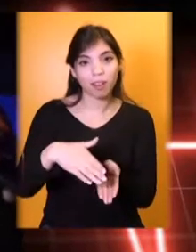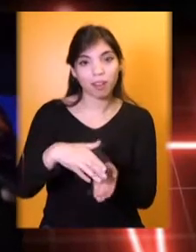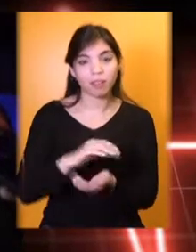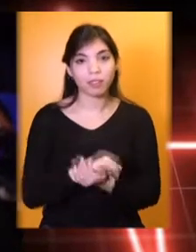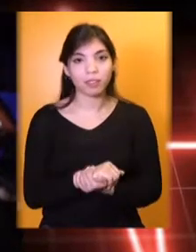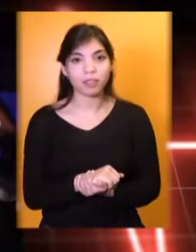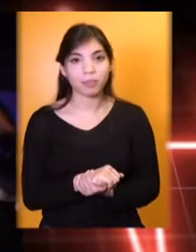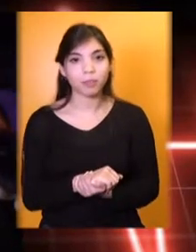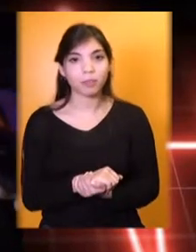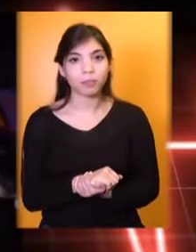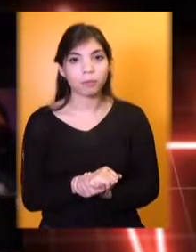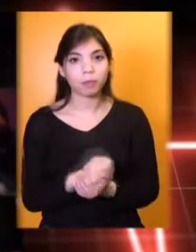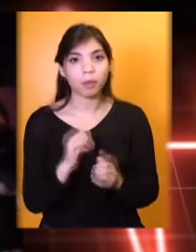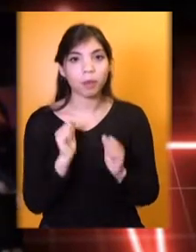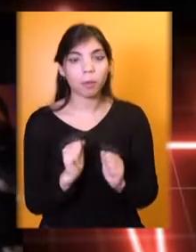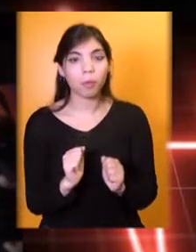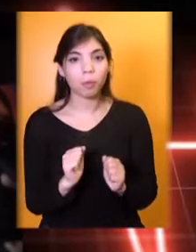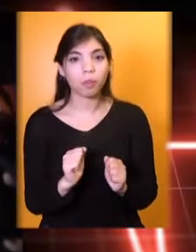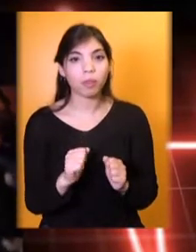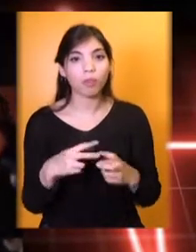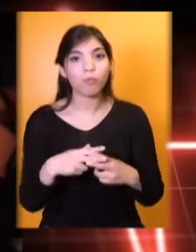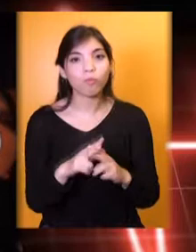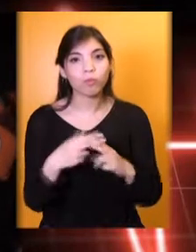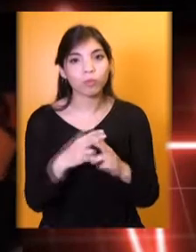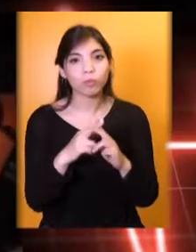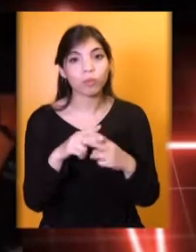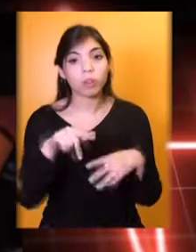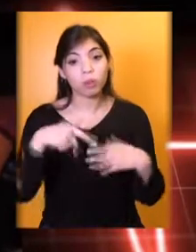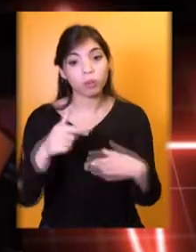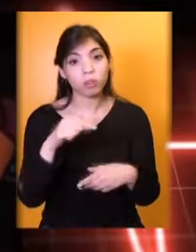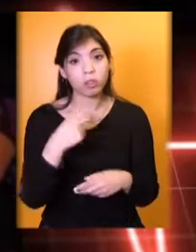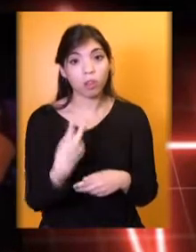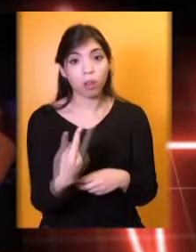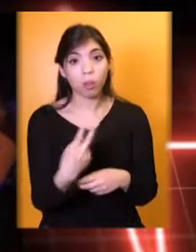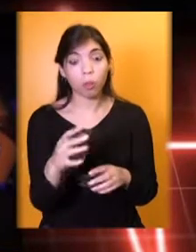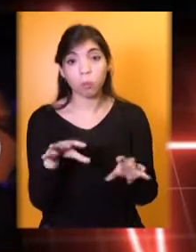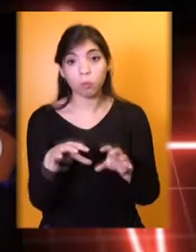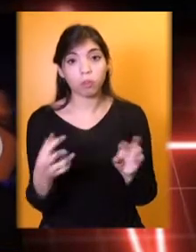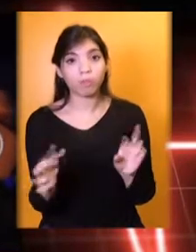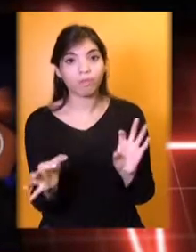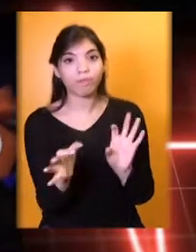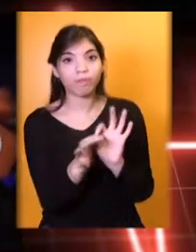portal de compras públicas, lo que es la licitación de quién va a ejecutar esa obra. Entonces esto va encadenado.